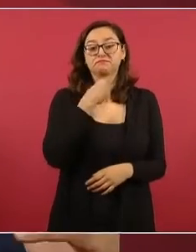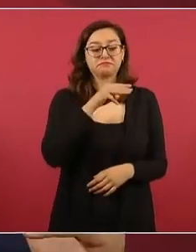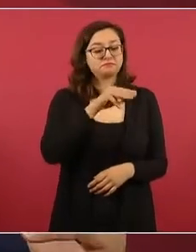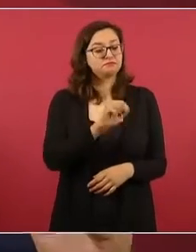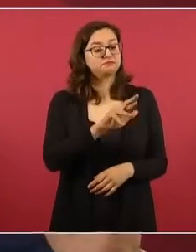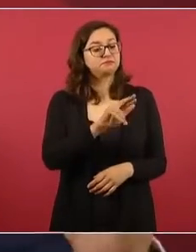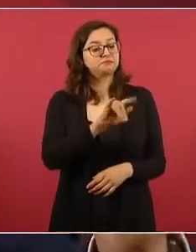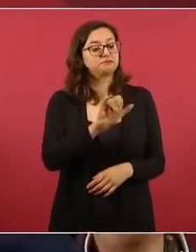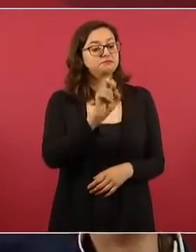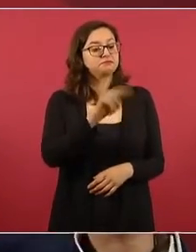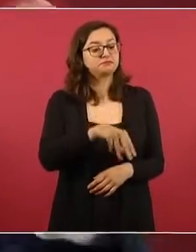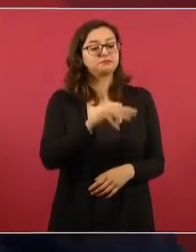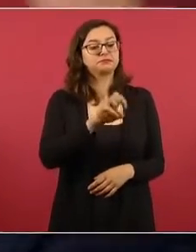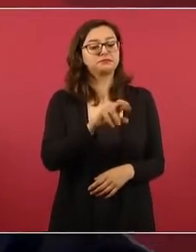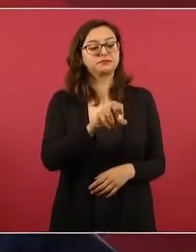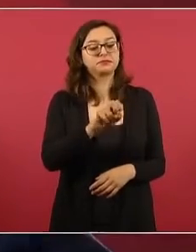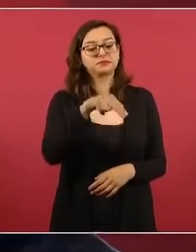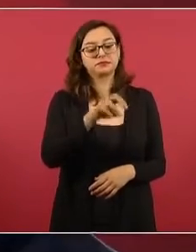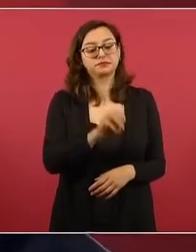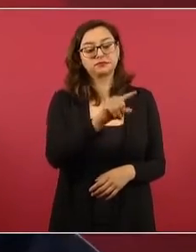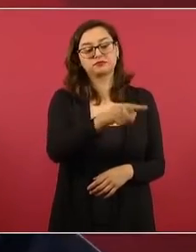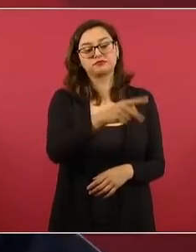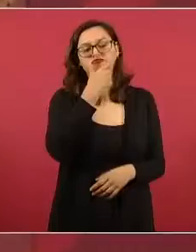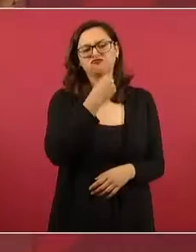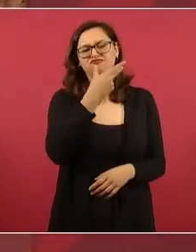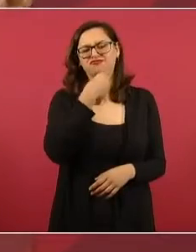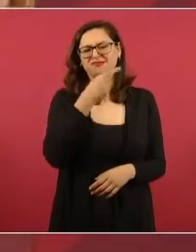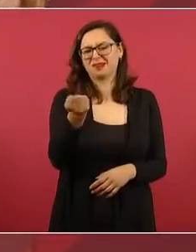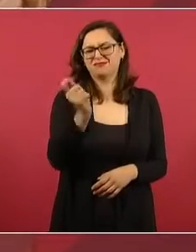¿no?, de los más famosos escritores,